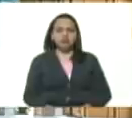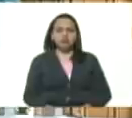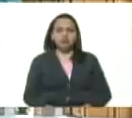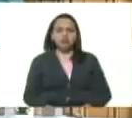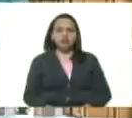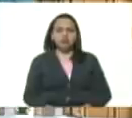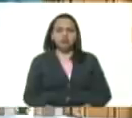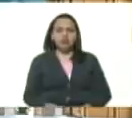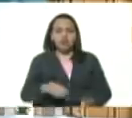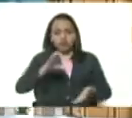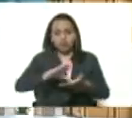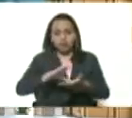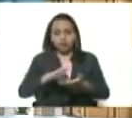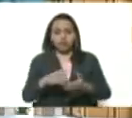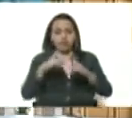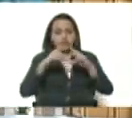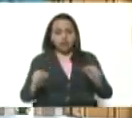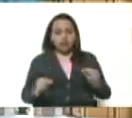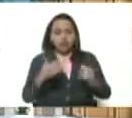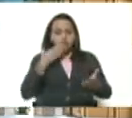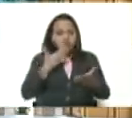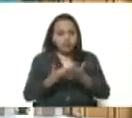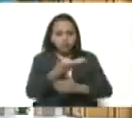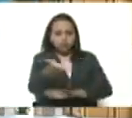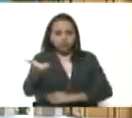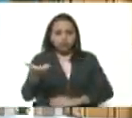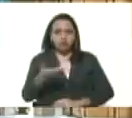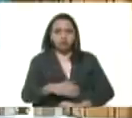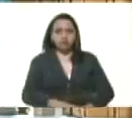Managua. Con el permiso de ustedes,